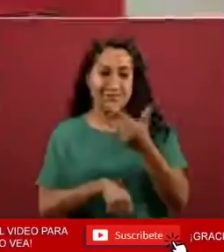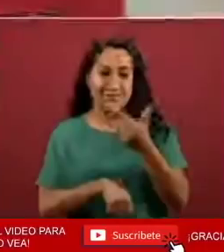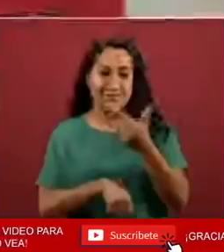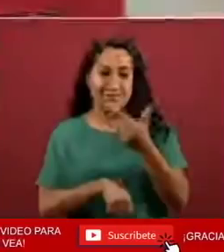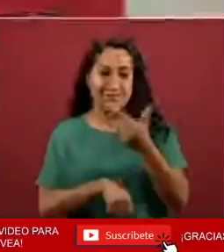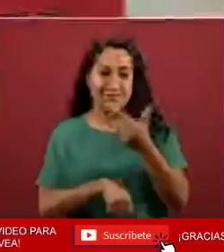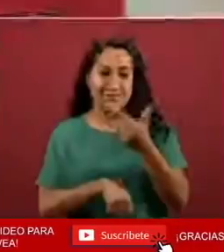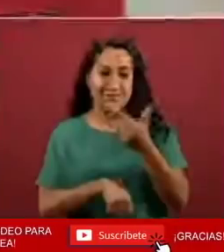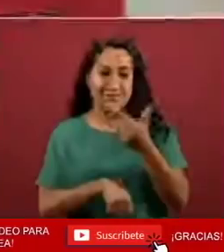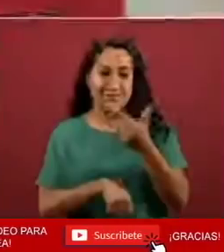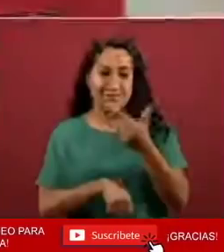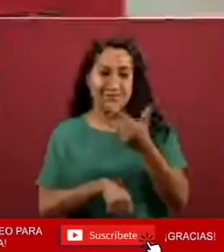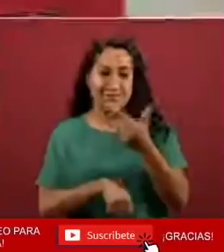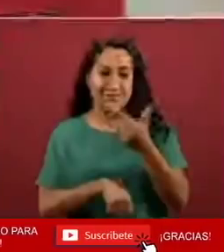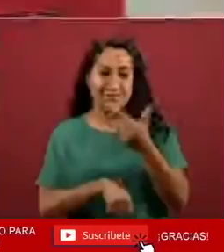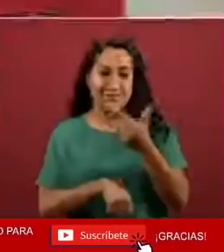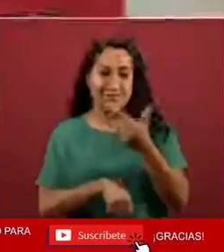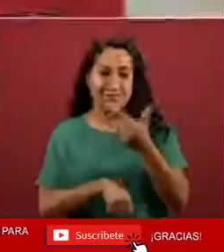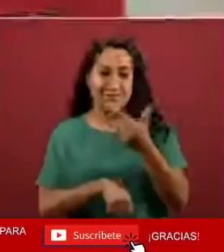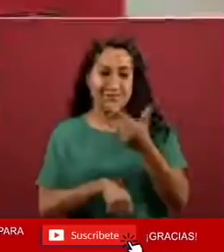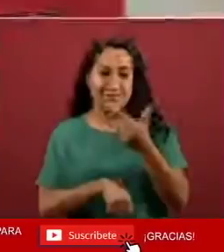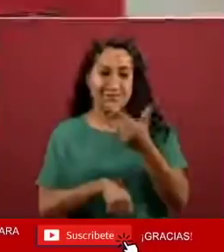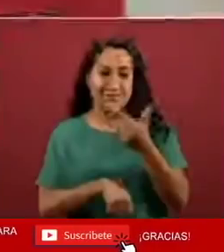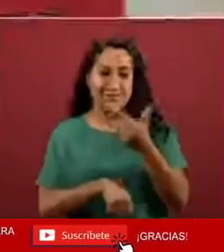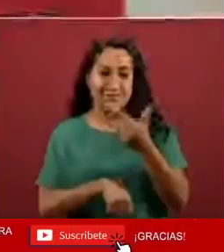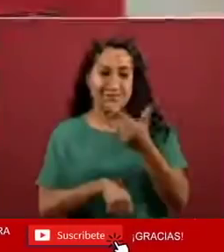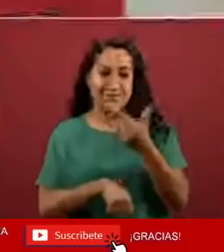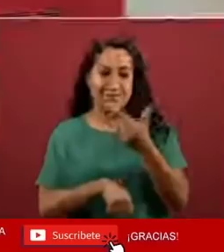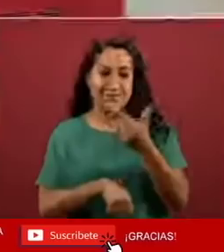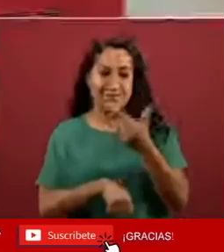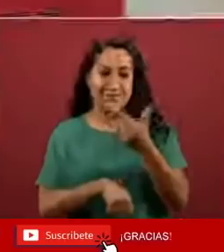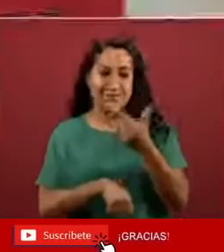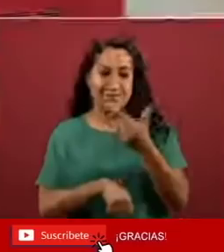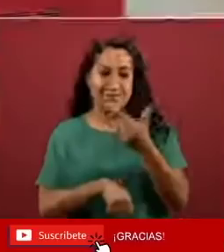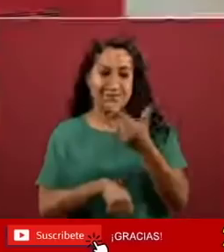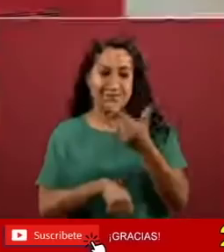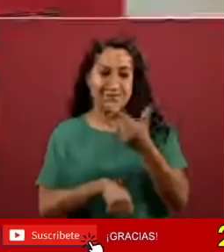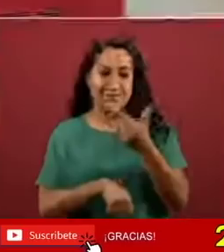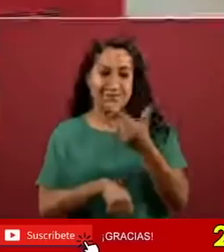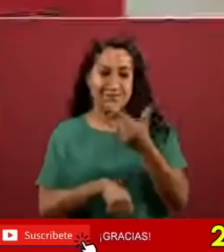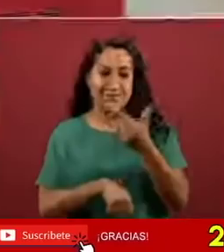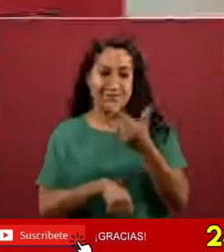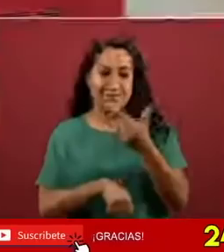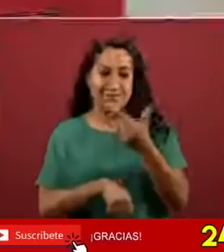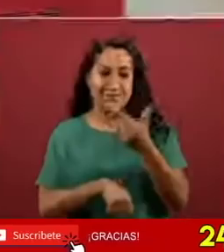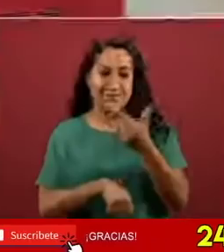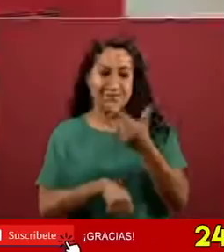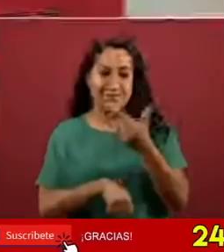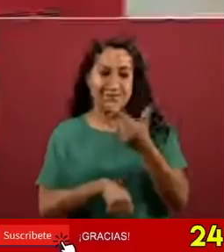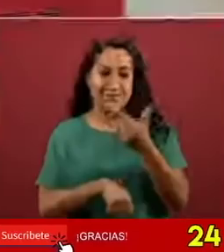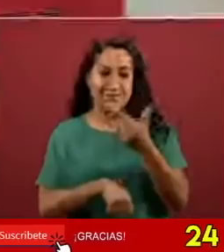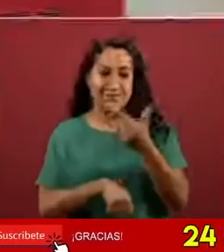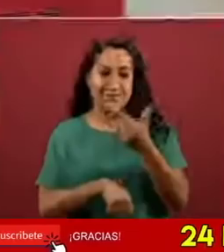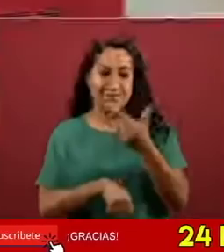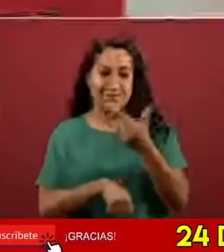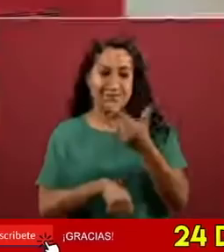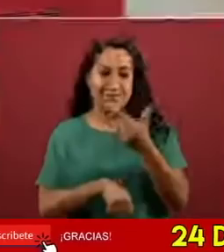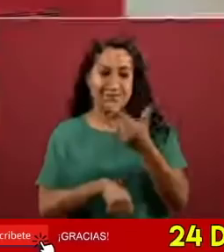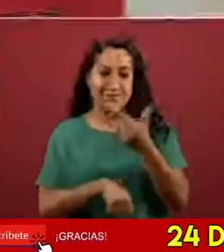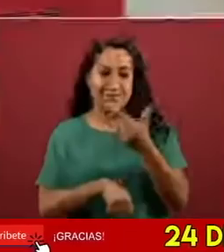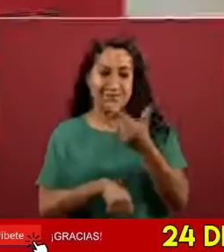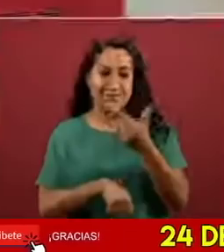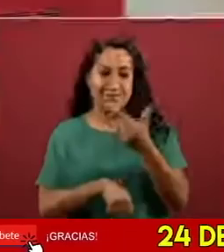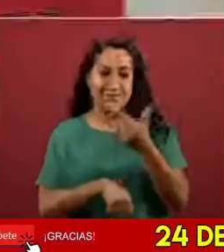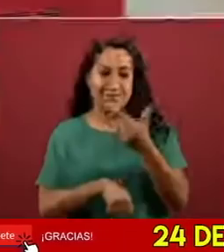esto muchos no lo vieron porque apenas inició hoy lo comentó vamos a checarlo esto es rápido y vemos qué más ha pasado